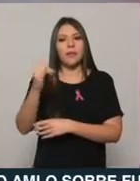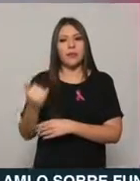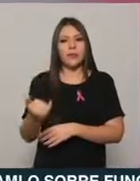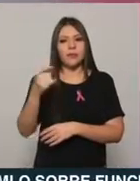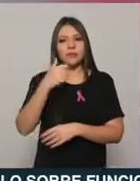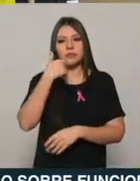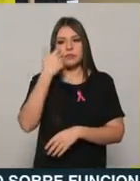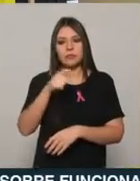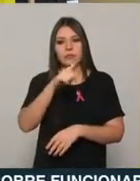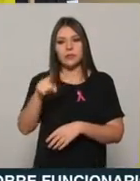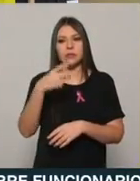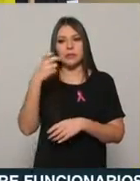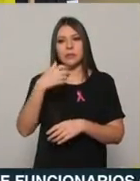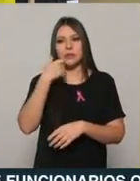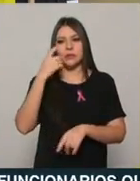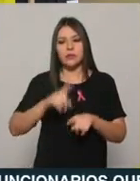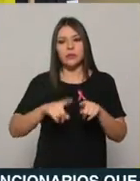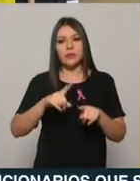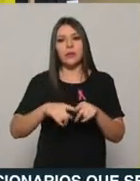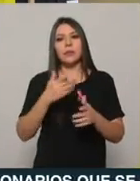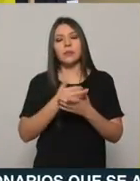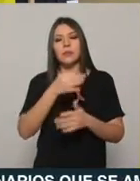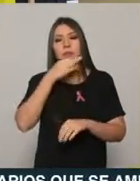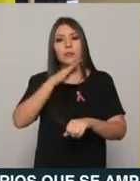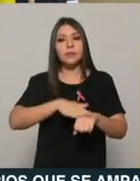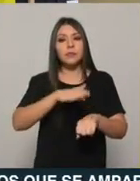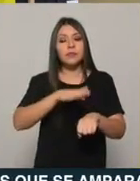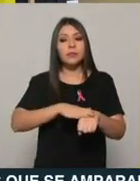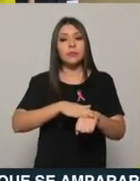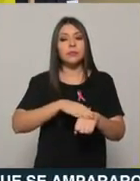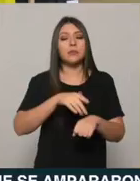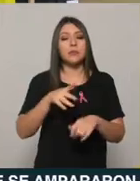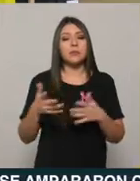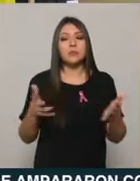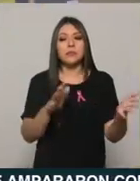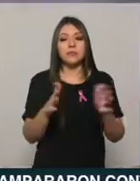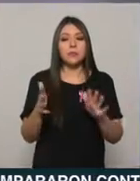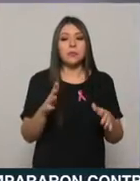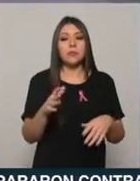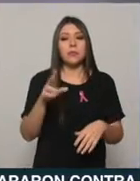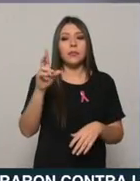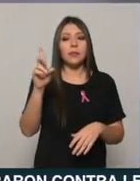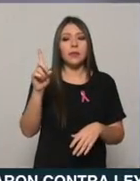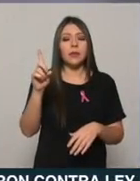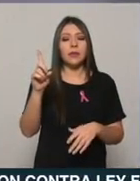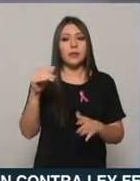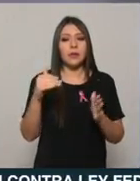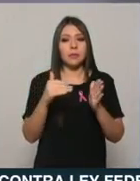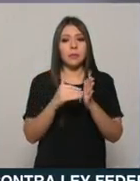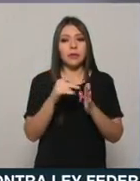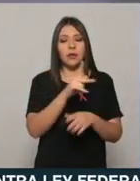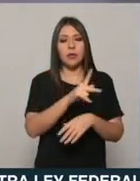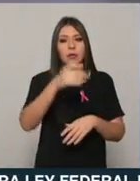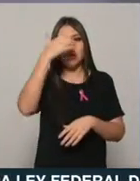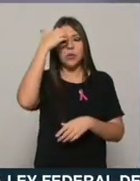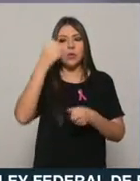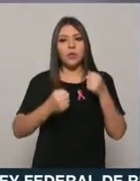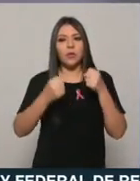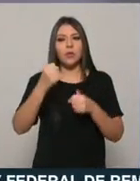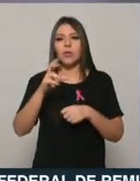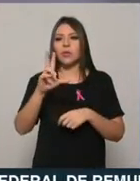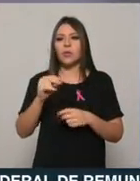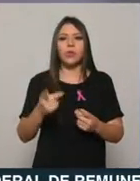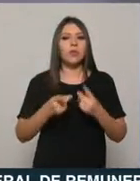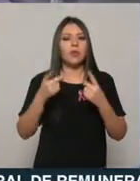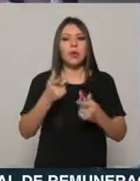presidenta del Movimiento Nacional Taxista, que nos comenta que alrededor de 30,000 conductores han dejado de proporcionar el